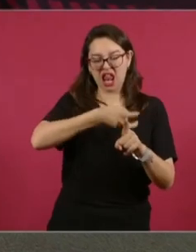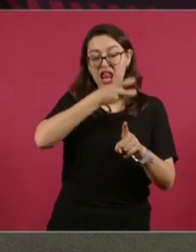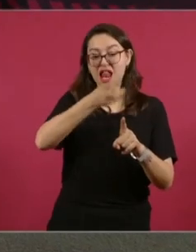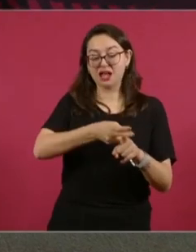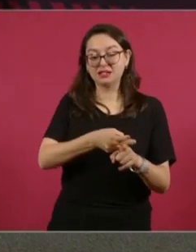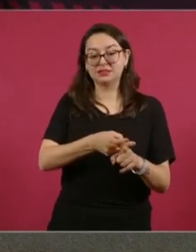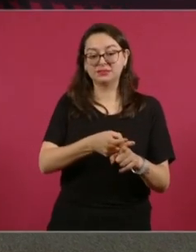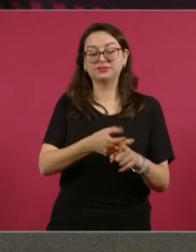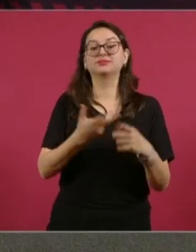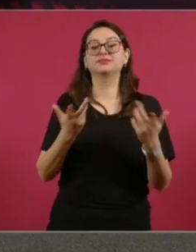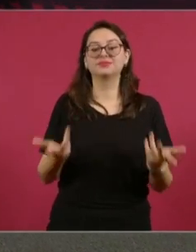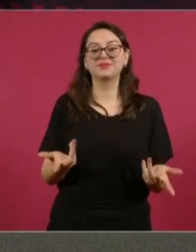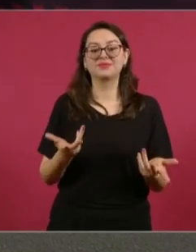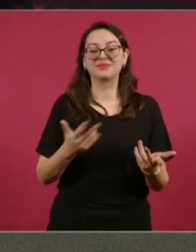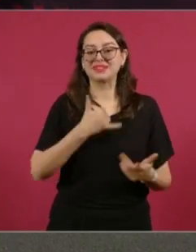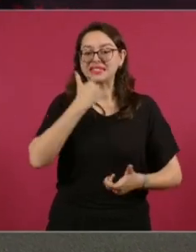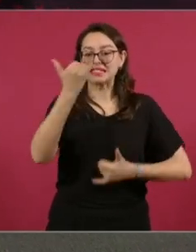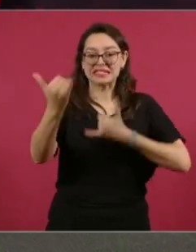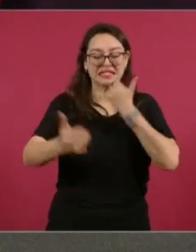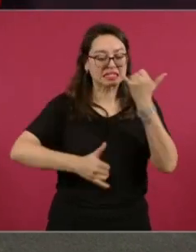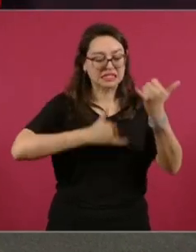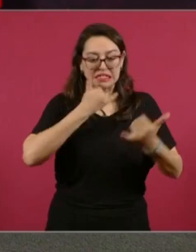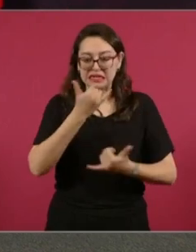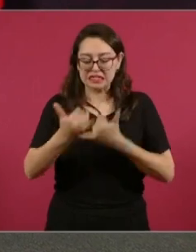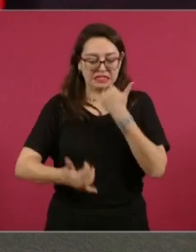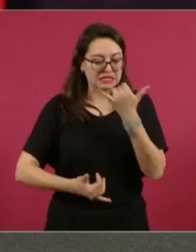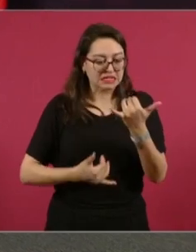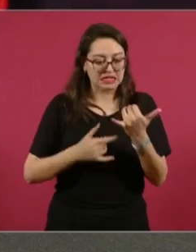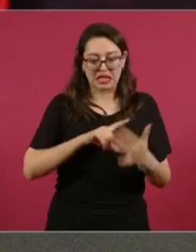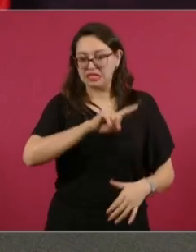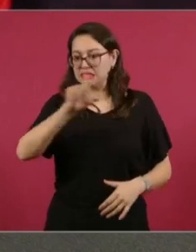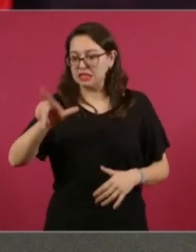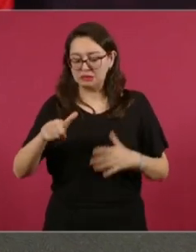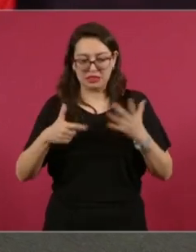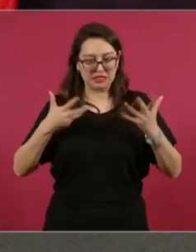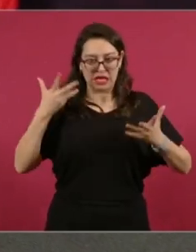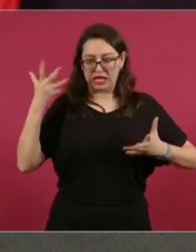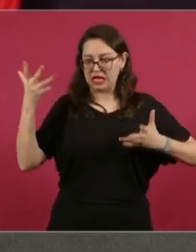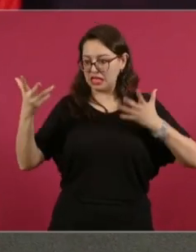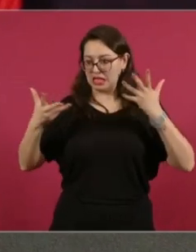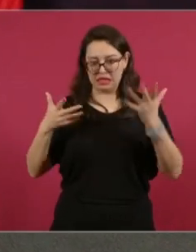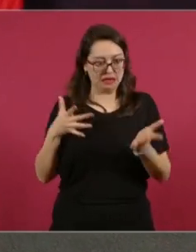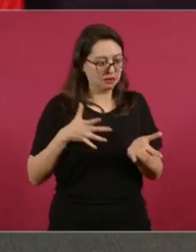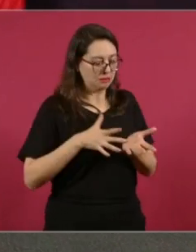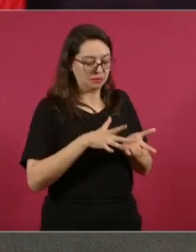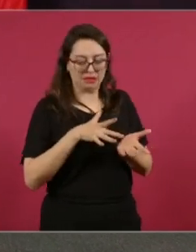y porque cometieron muchísimos errores los asesores.